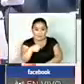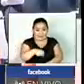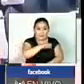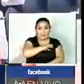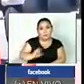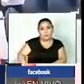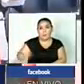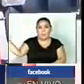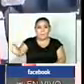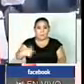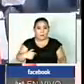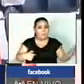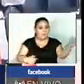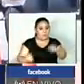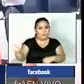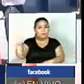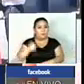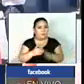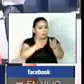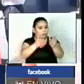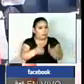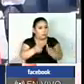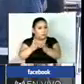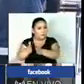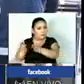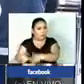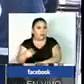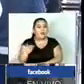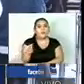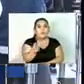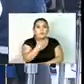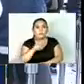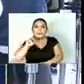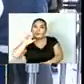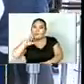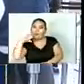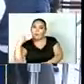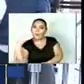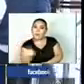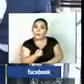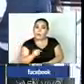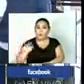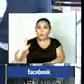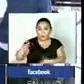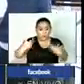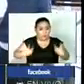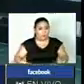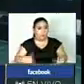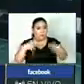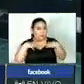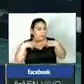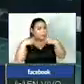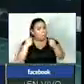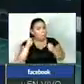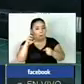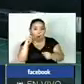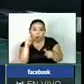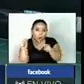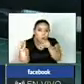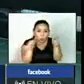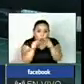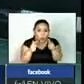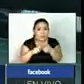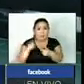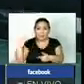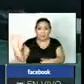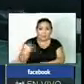implementará de forma escalonada, dando prioridad a cerca de 300 personas que por su condición de salud o de edad serán